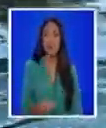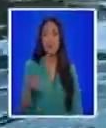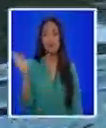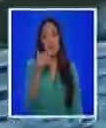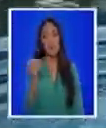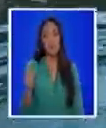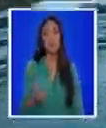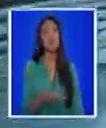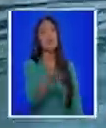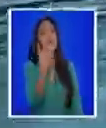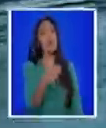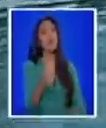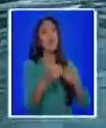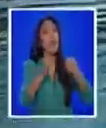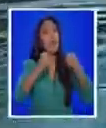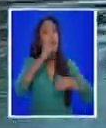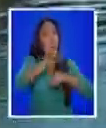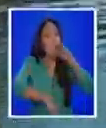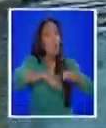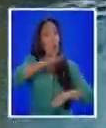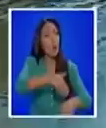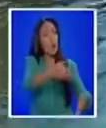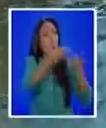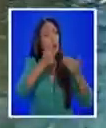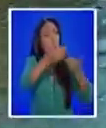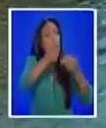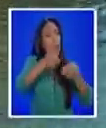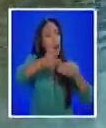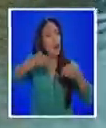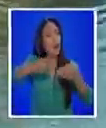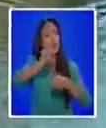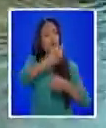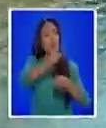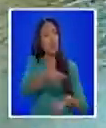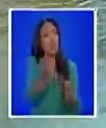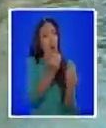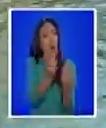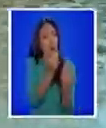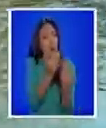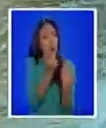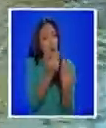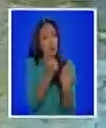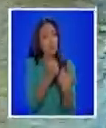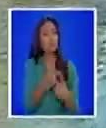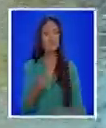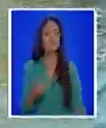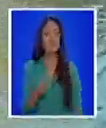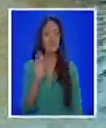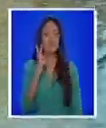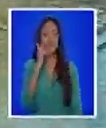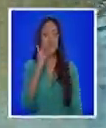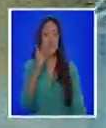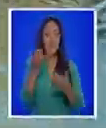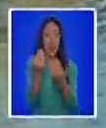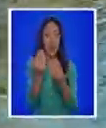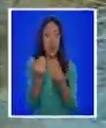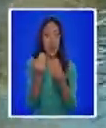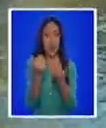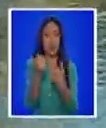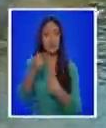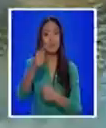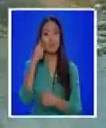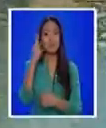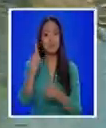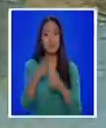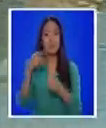quedando? ¡Peleen más fuerte, chicos! ¡Ustedes pueden! ¡No se queden atrás! ¡Vamos, vamos, vamos! Vamos, muchachos, que vamos a tomar la